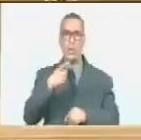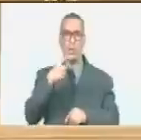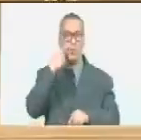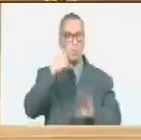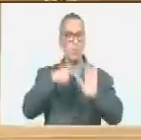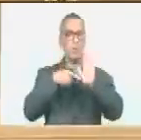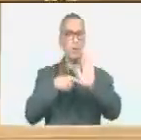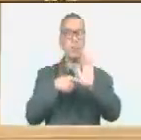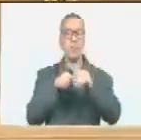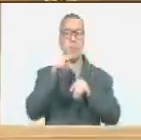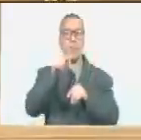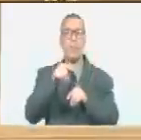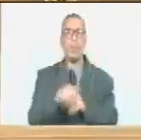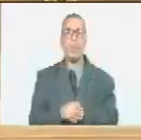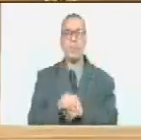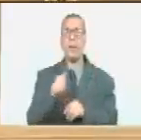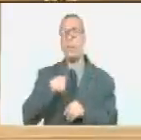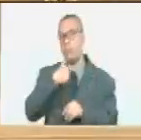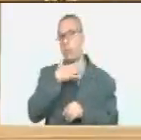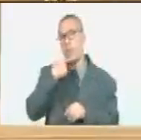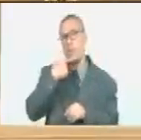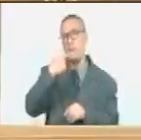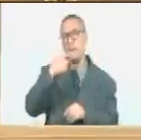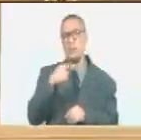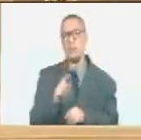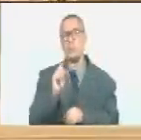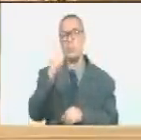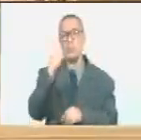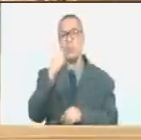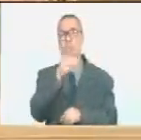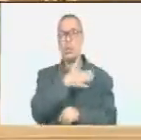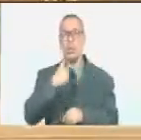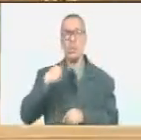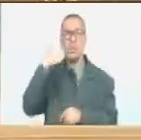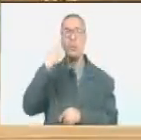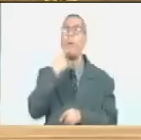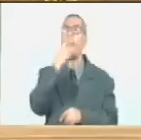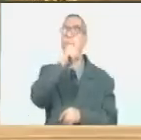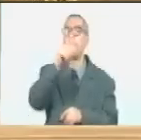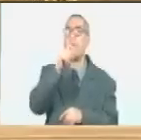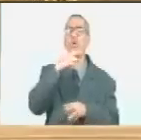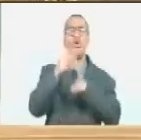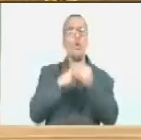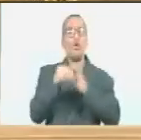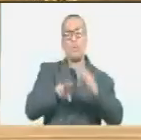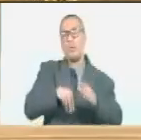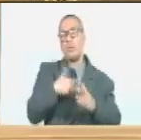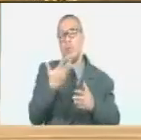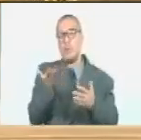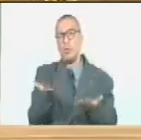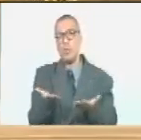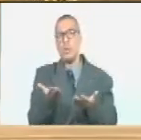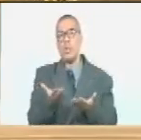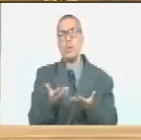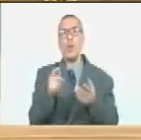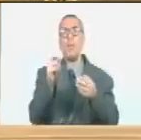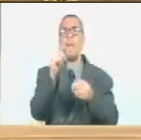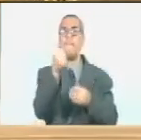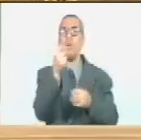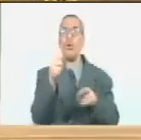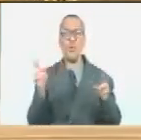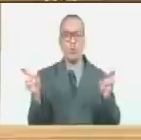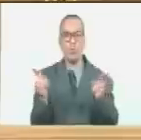reflejar, o mejor dicho, primero quiero que nos hagamos una pregunta. ¿Cómo es posible que en tan poco